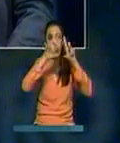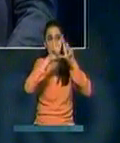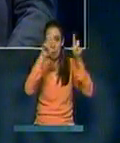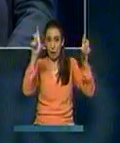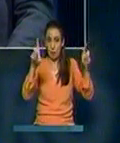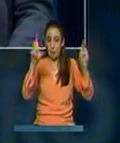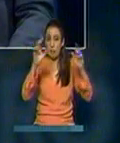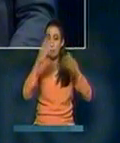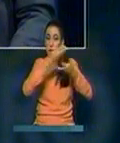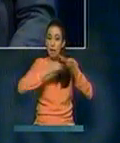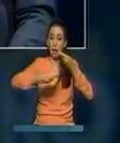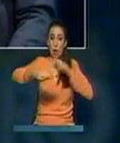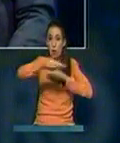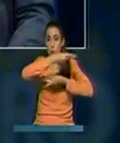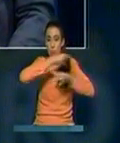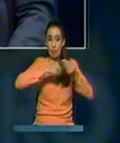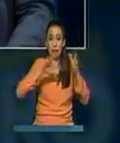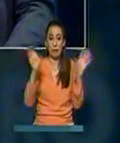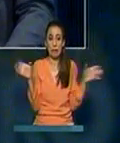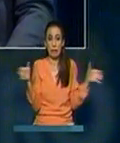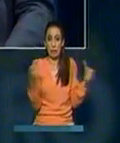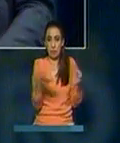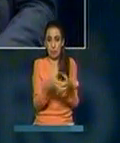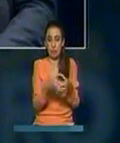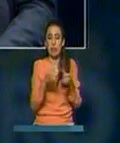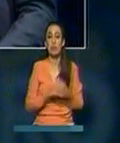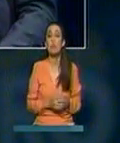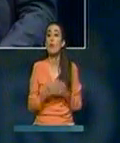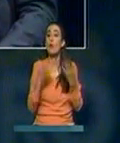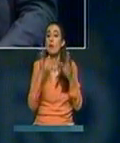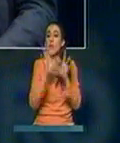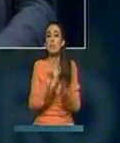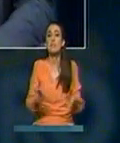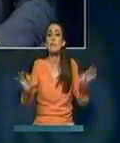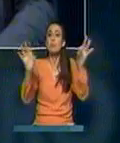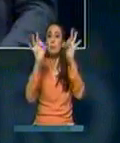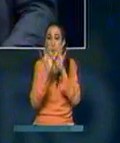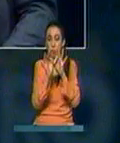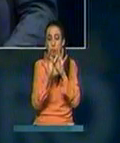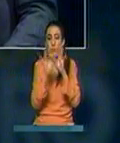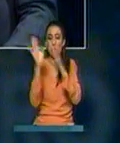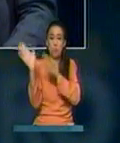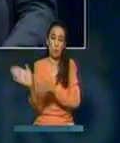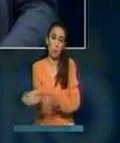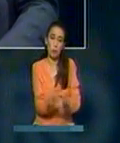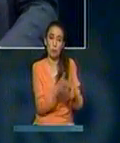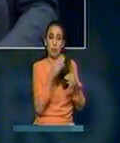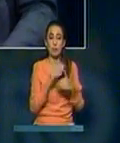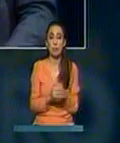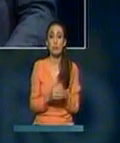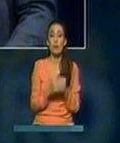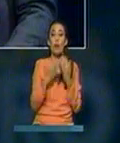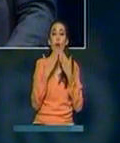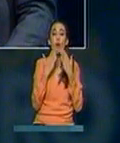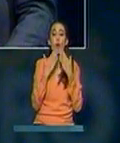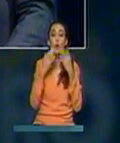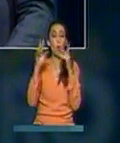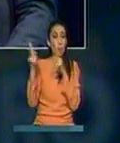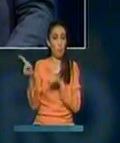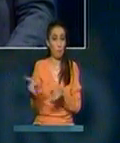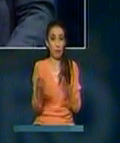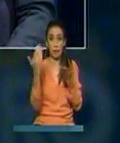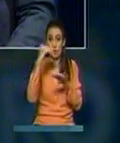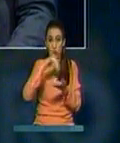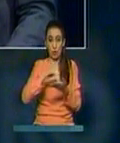un inversionista pequeño para arrancar, que es fundamental esa patada inicial. Los plazos también son